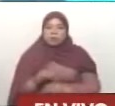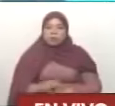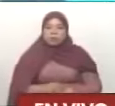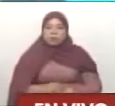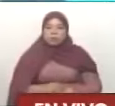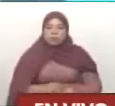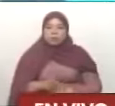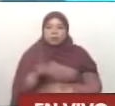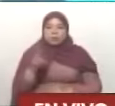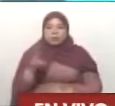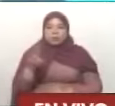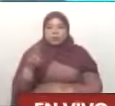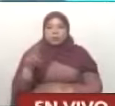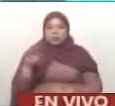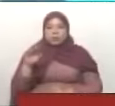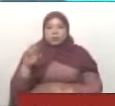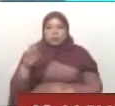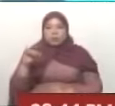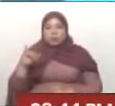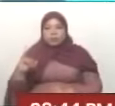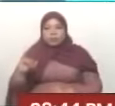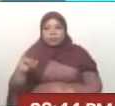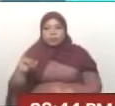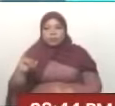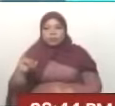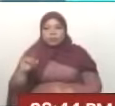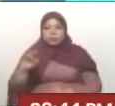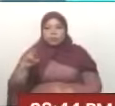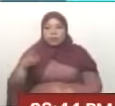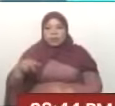Ruby Hiadlit, se escribe